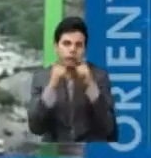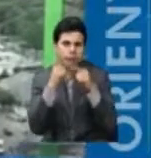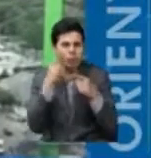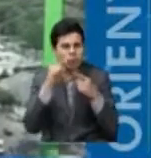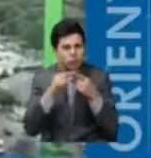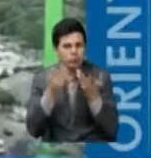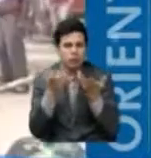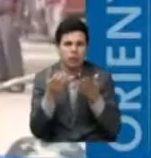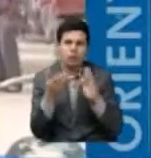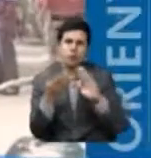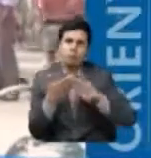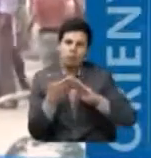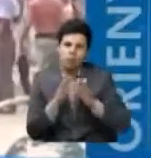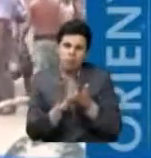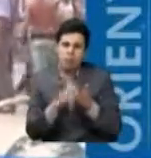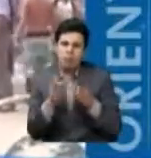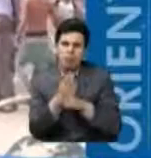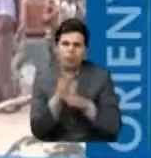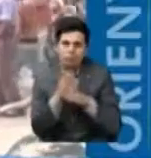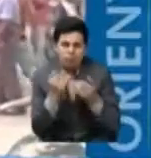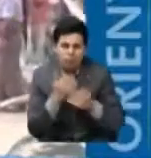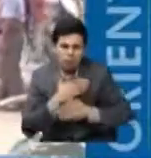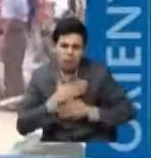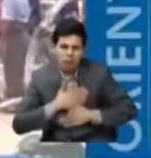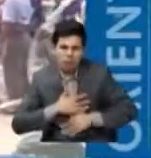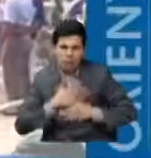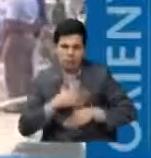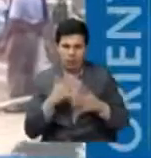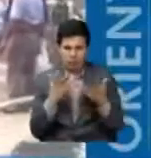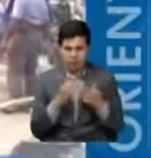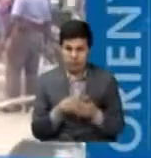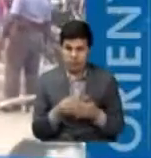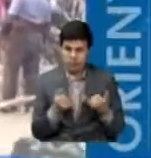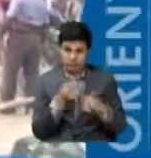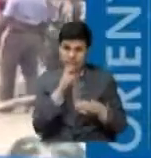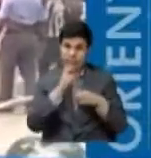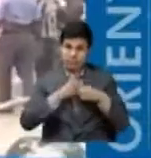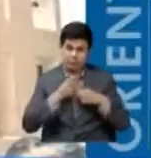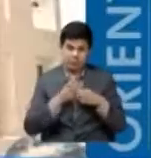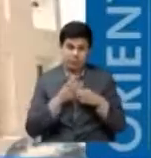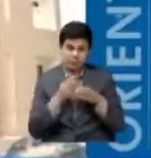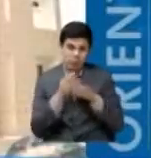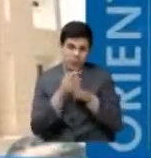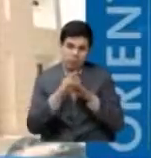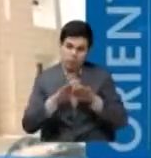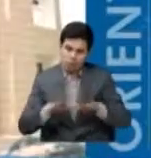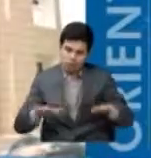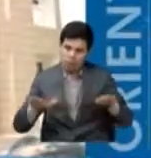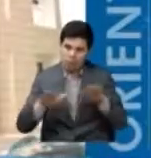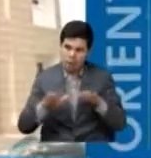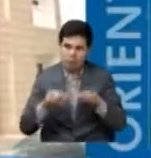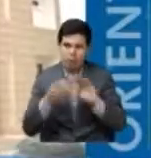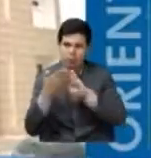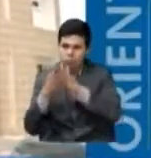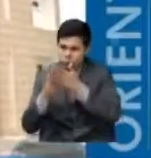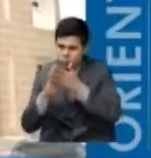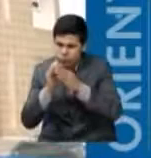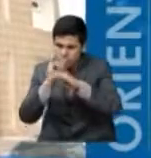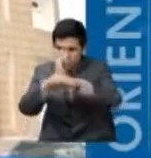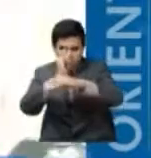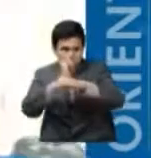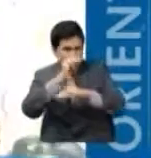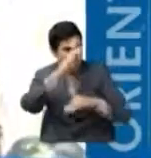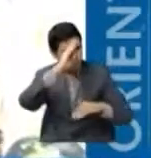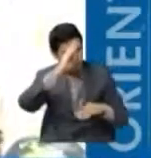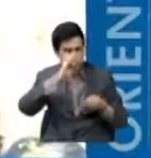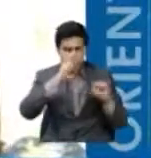armonizar esta problemática por la que atraviesa el municipio. Se espera que con los ánimos más calmados las comunidades, las instituciones y las autoridades